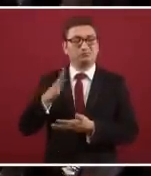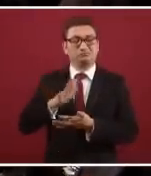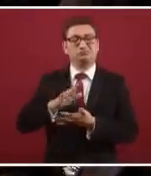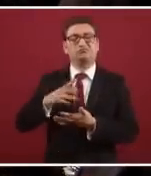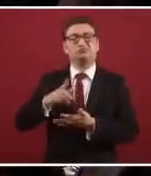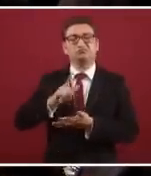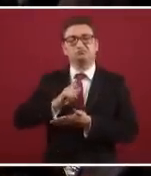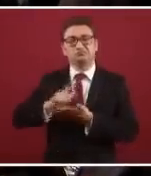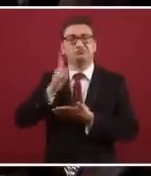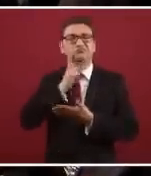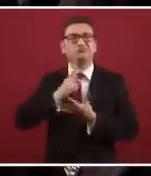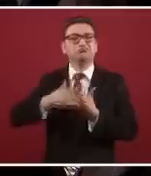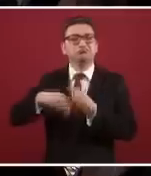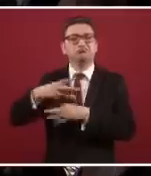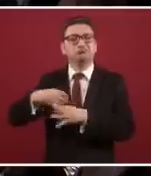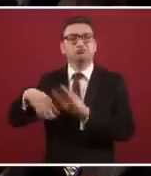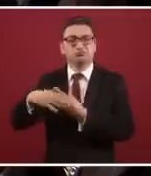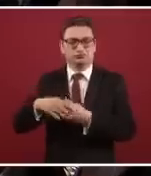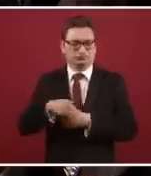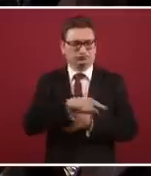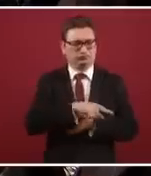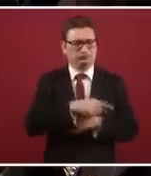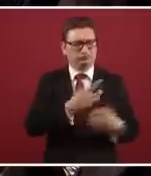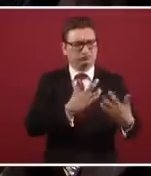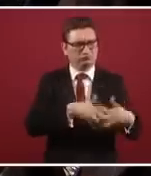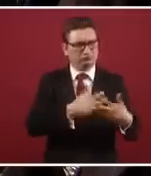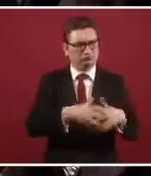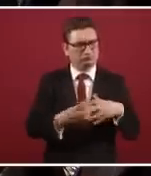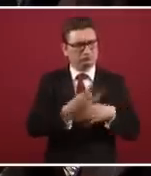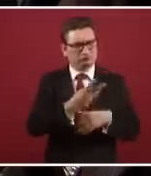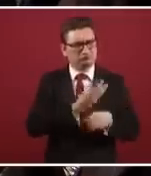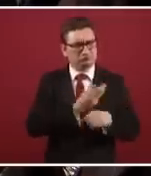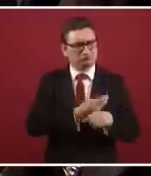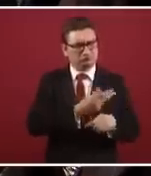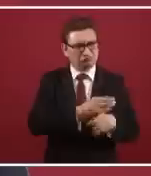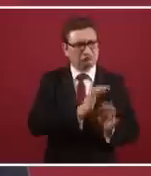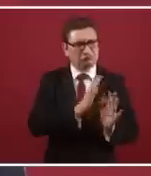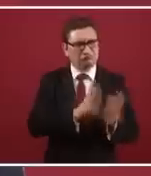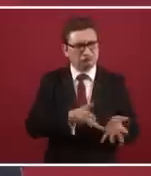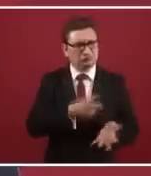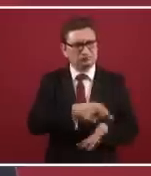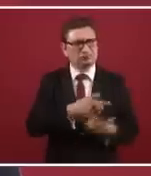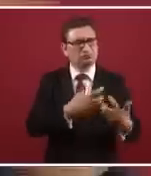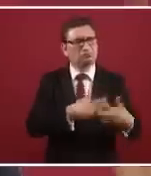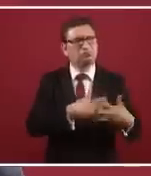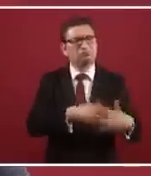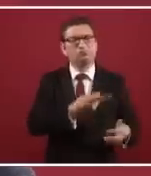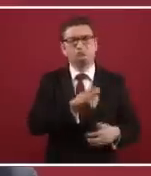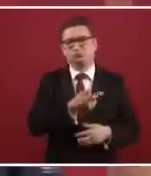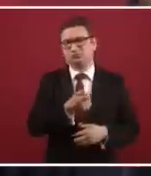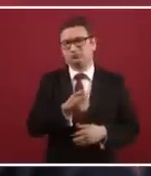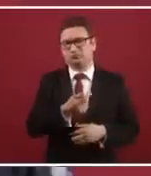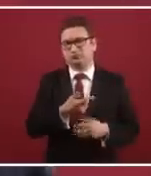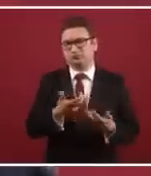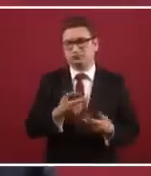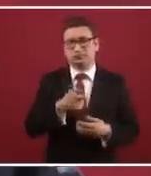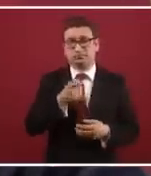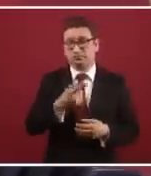que las tres que supuestamente se reconfiguraron, a donde se invirtieron